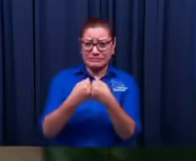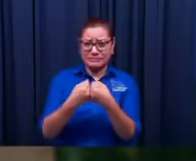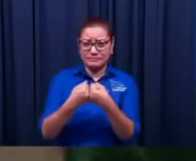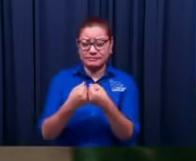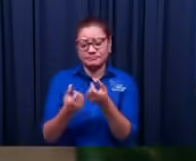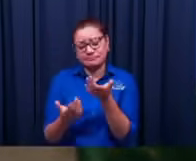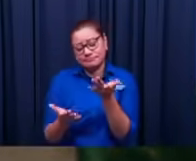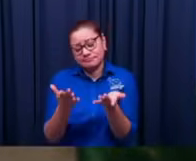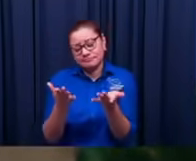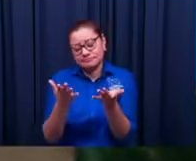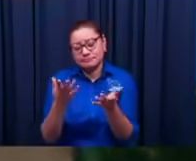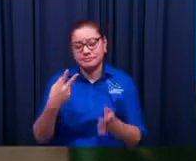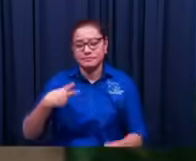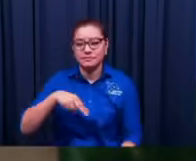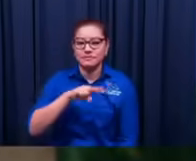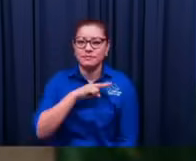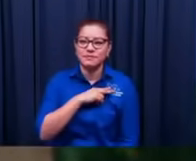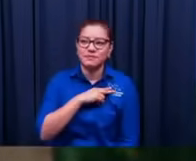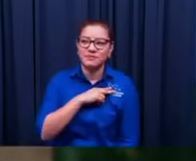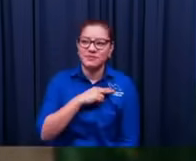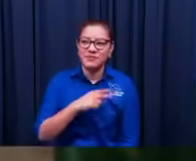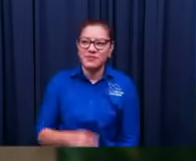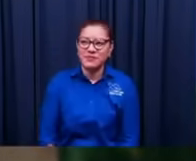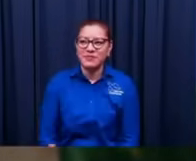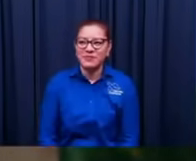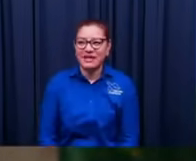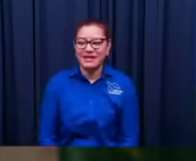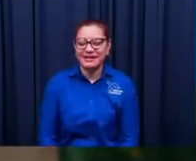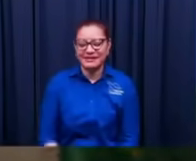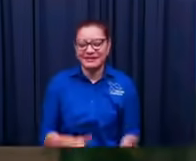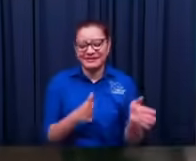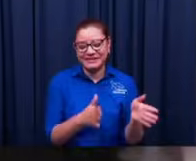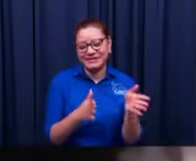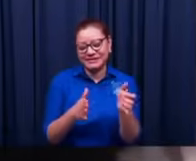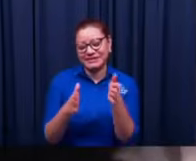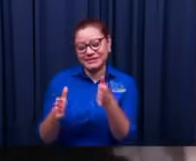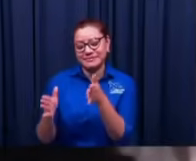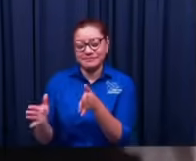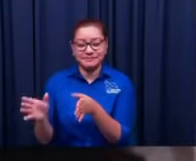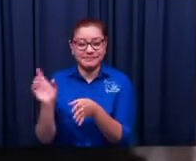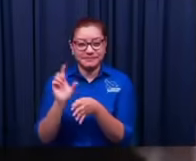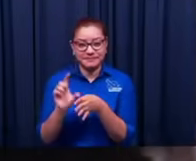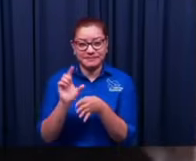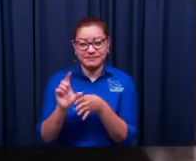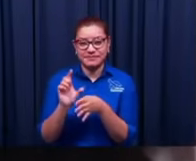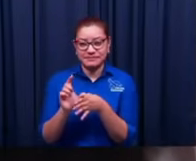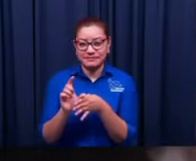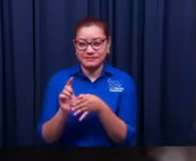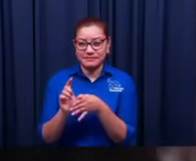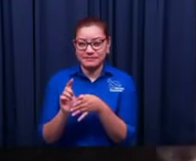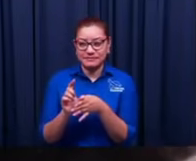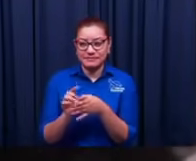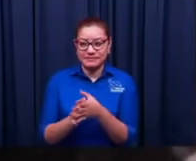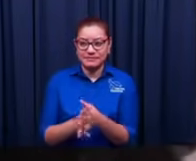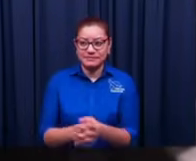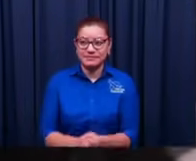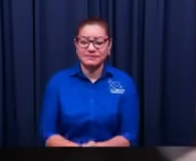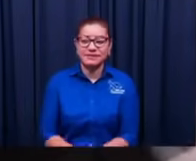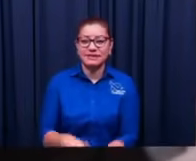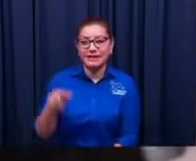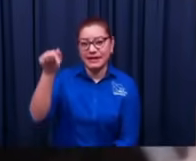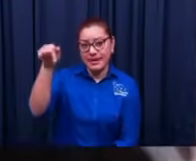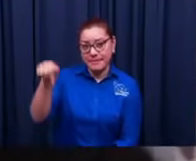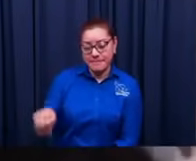muchas veces, bueno, tenemos que ser administradores, ¿verdad? Entonces, sin embargo, en este último